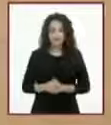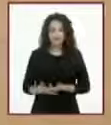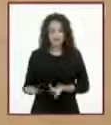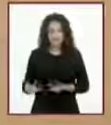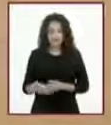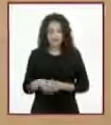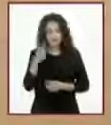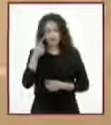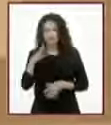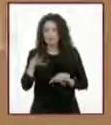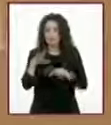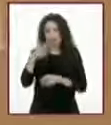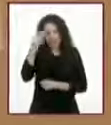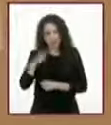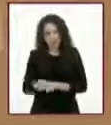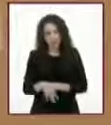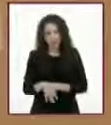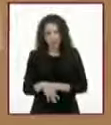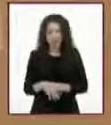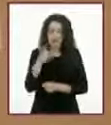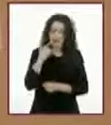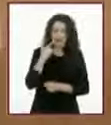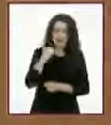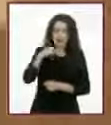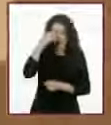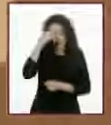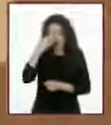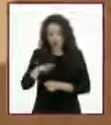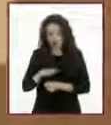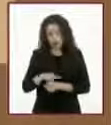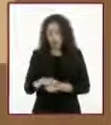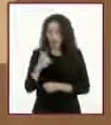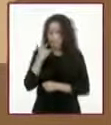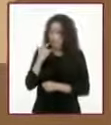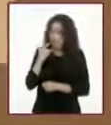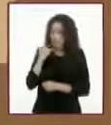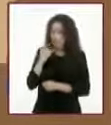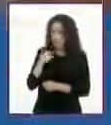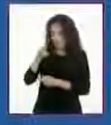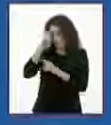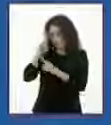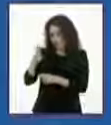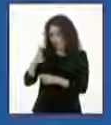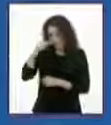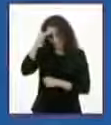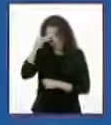señora, honorable señor, magnánima señora.